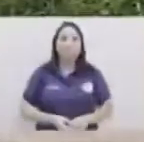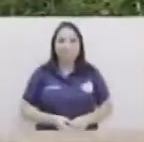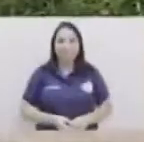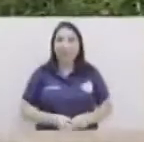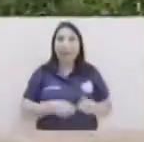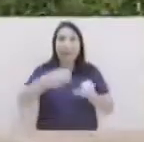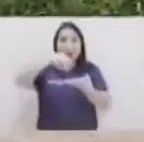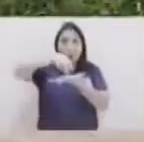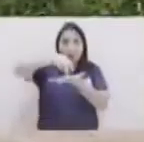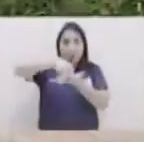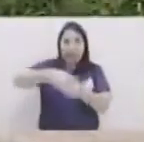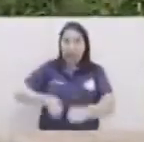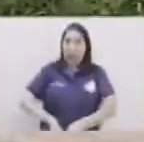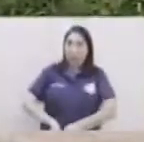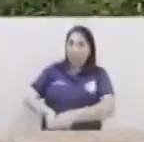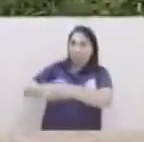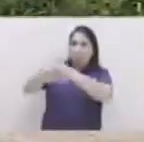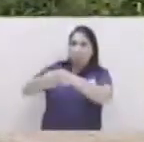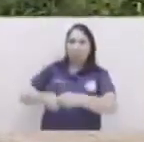de rodillas